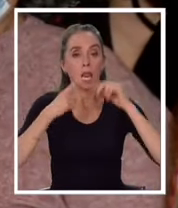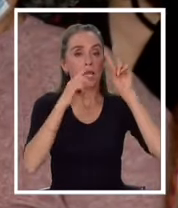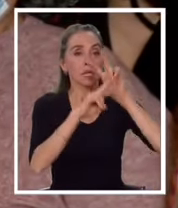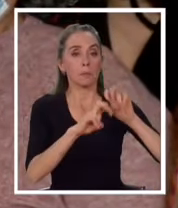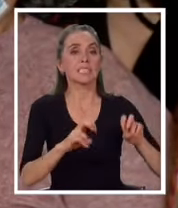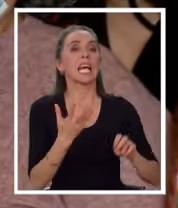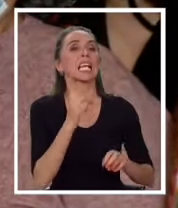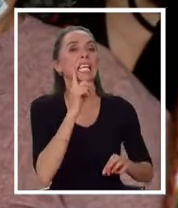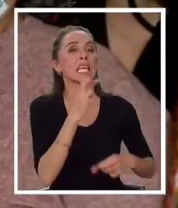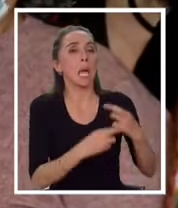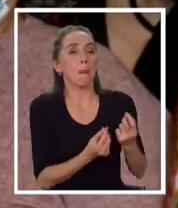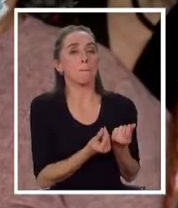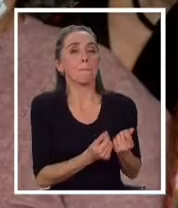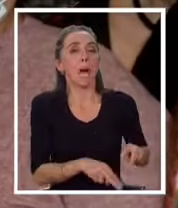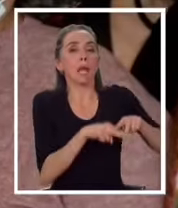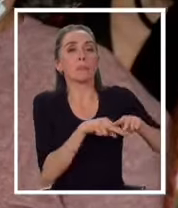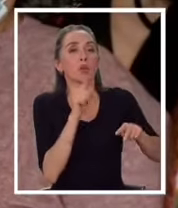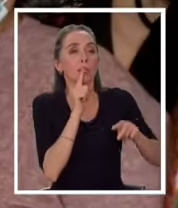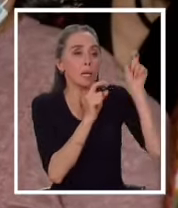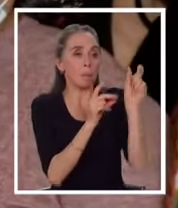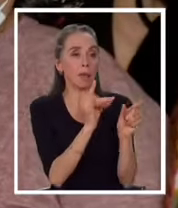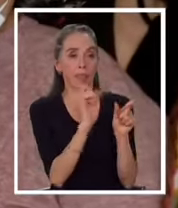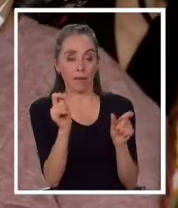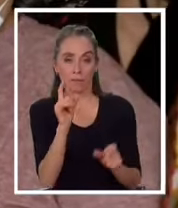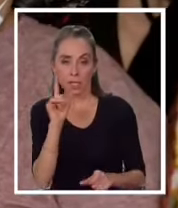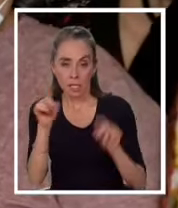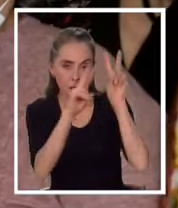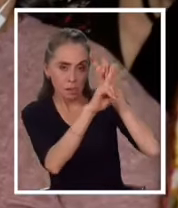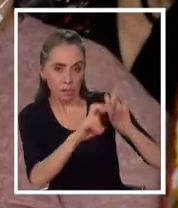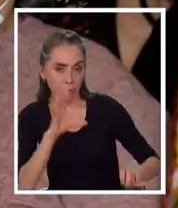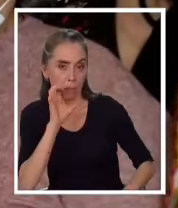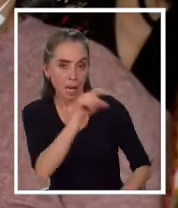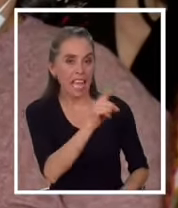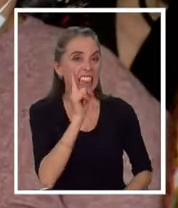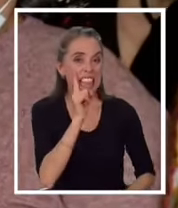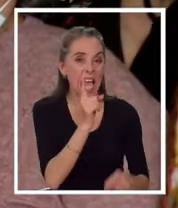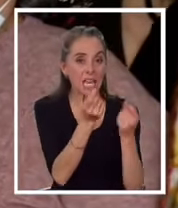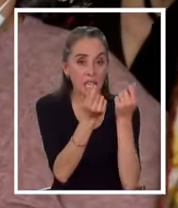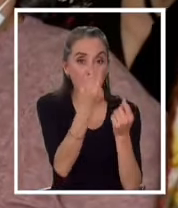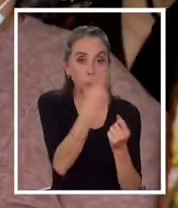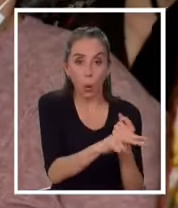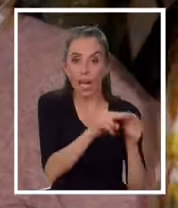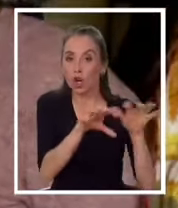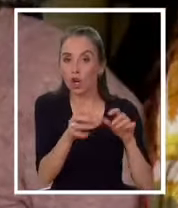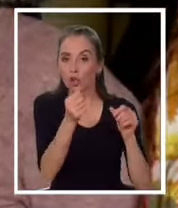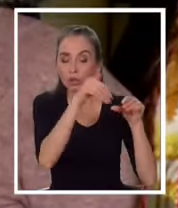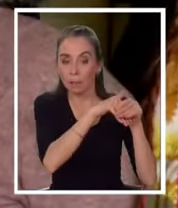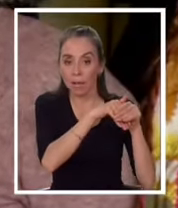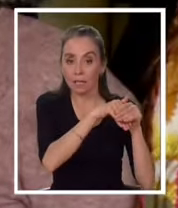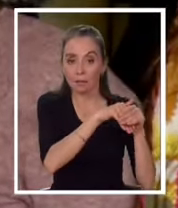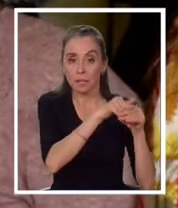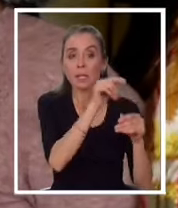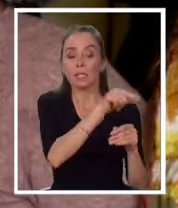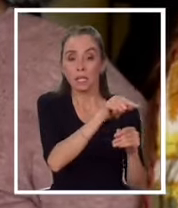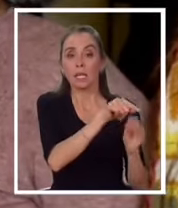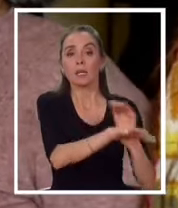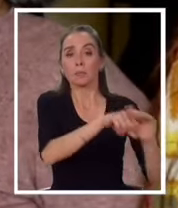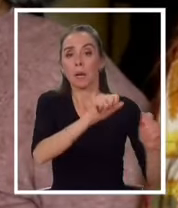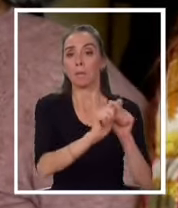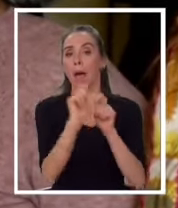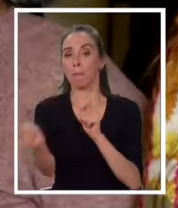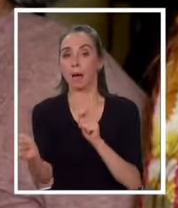el patrimonio del deudor y allí donde encuentre y detecte patrimonio, ejecutar el pago. Quien no tenga patrimonio